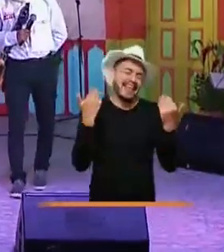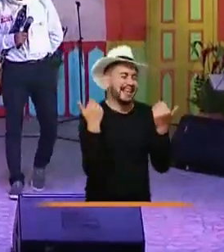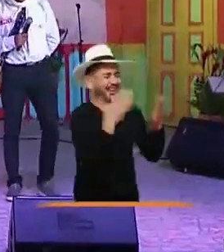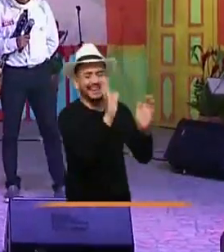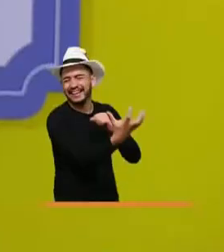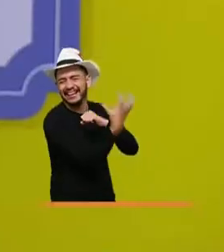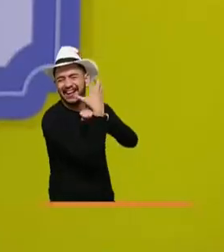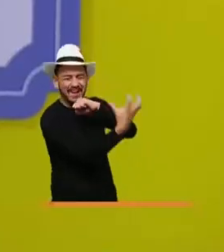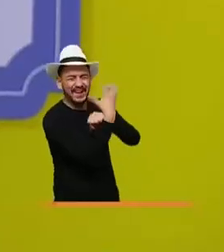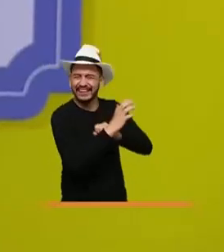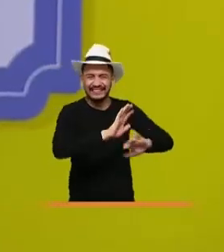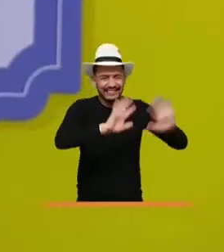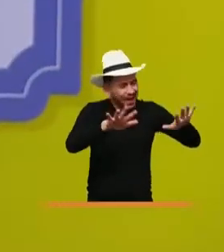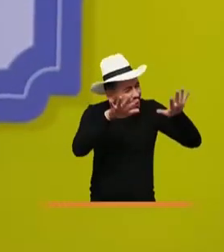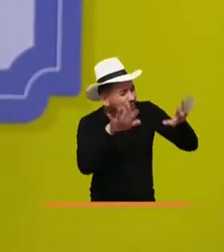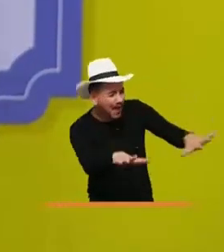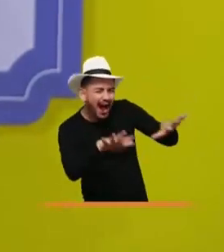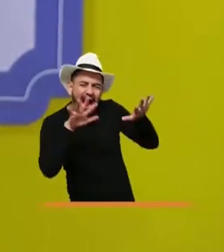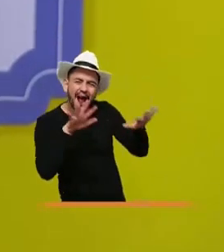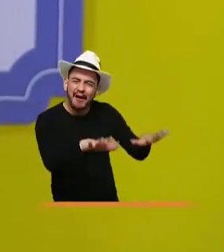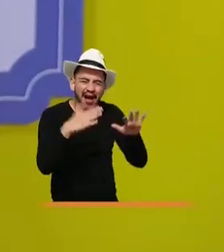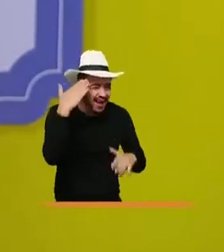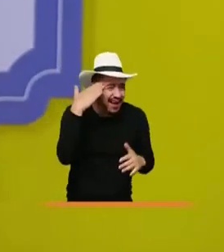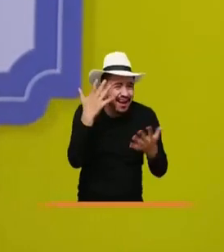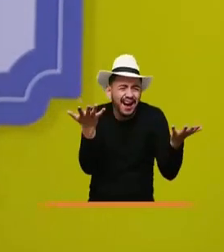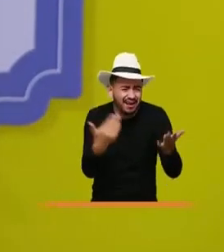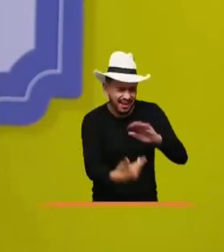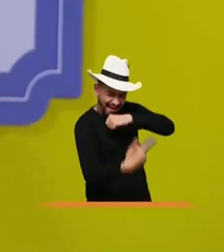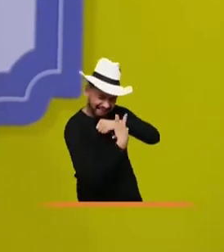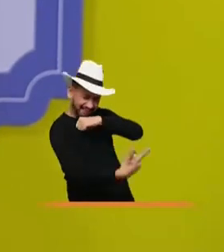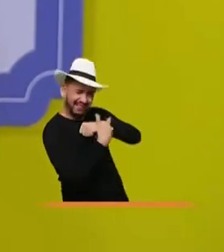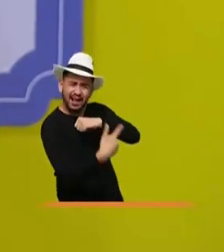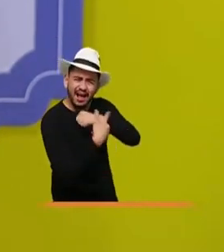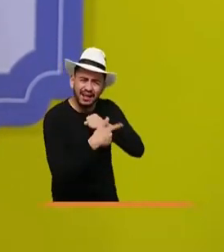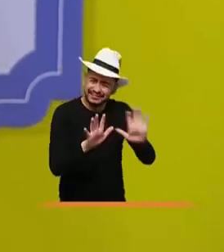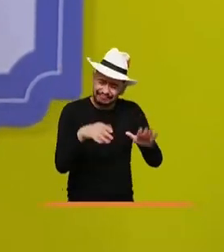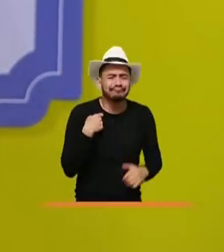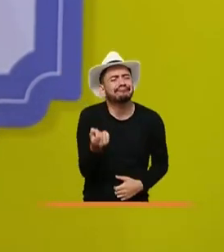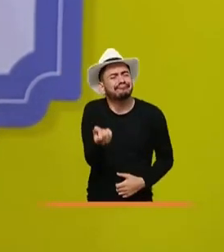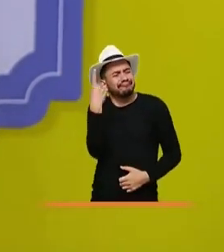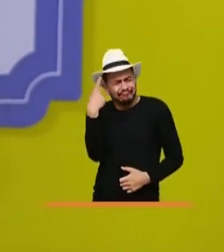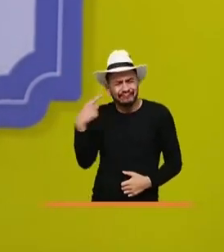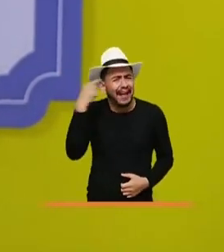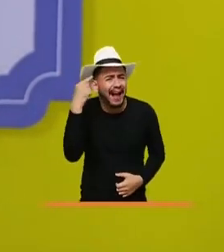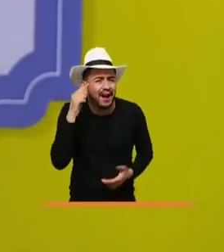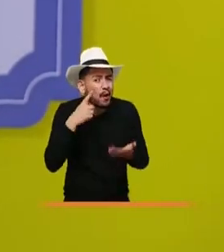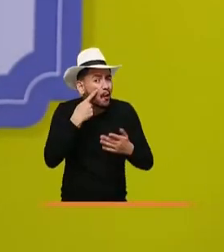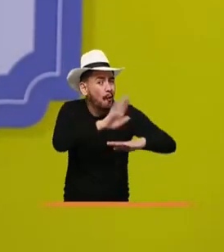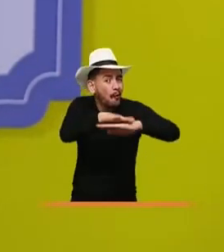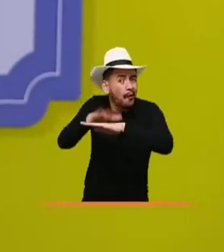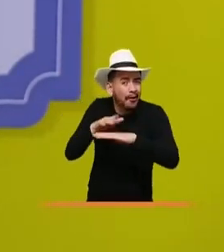por tanto no sé por qué me maltrata pero comprendiendo julián cuando